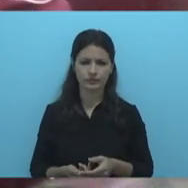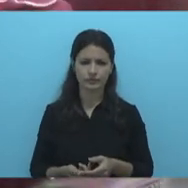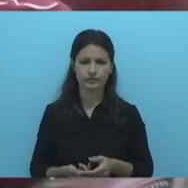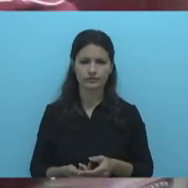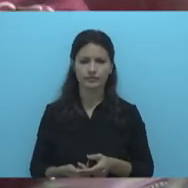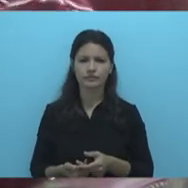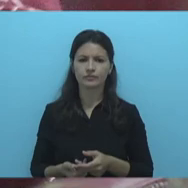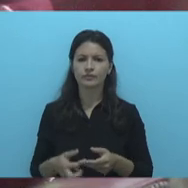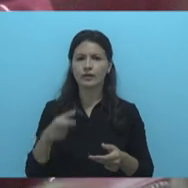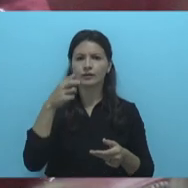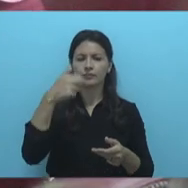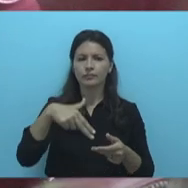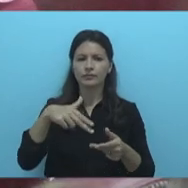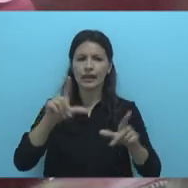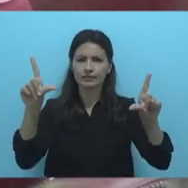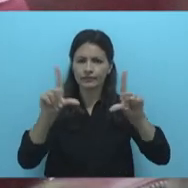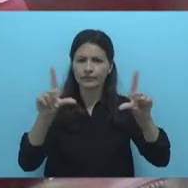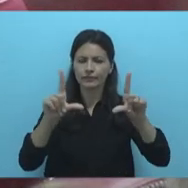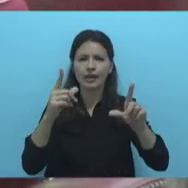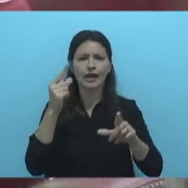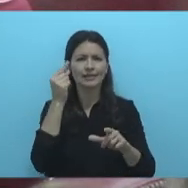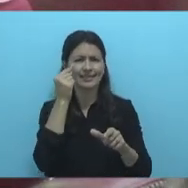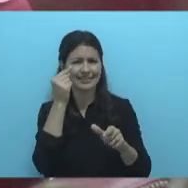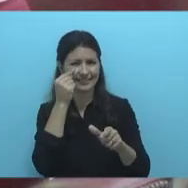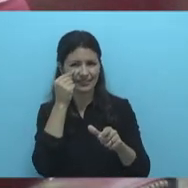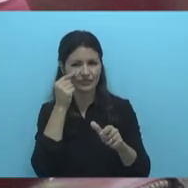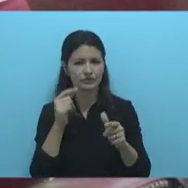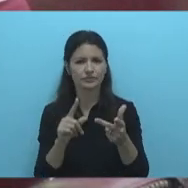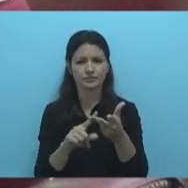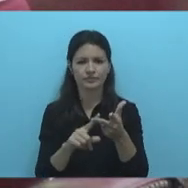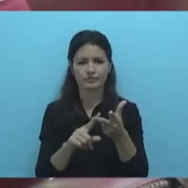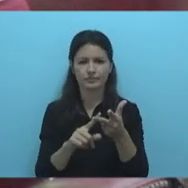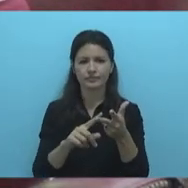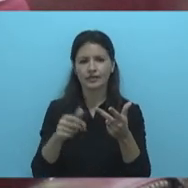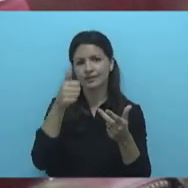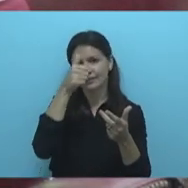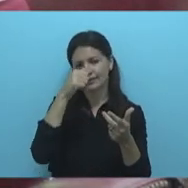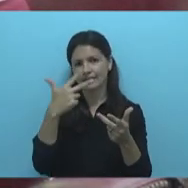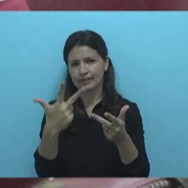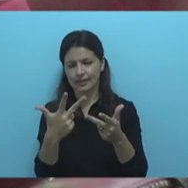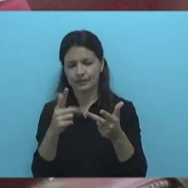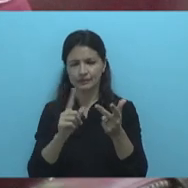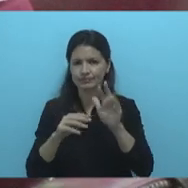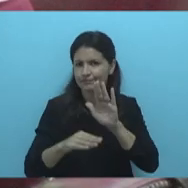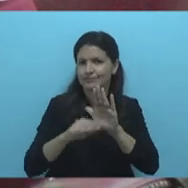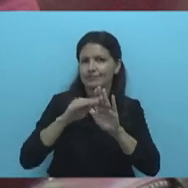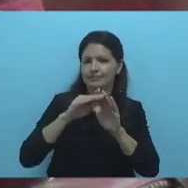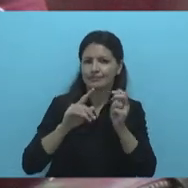El programa televisivo Testigos. Ese es el 63 del último dictado.